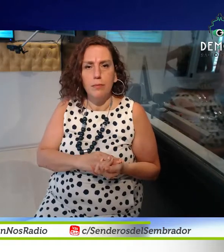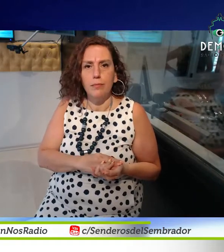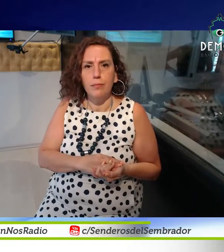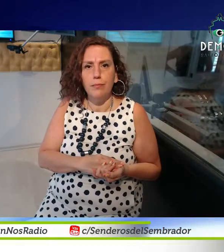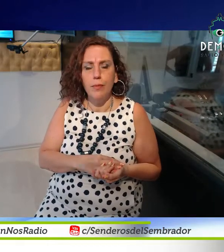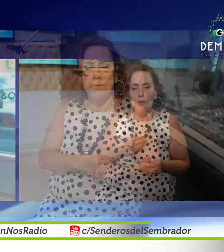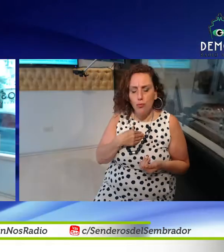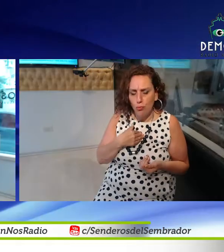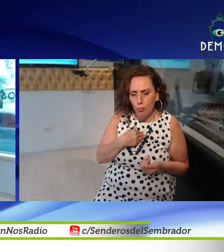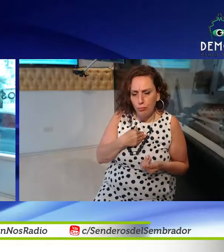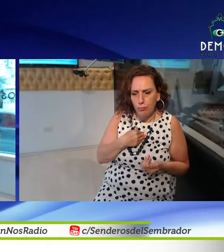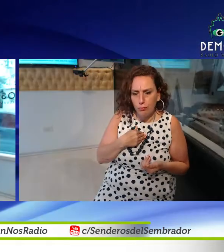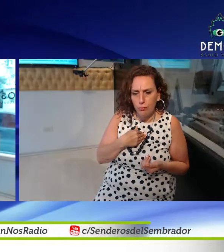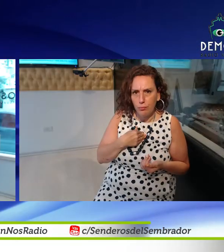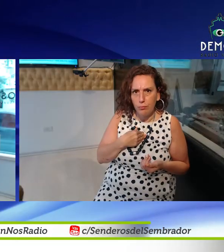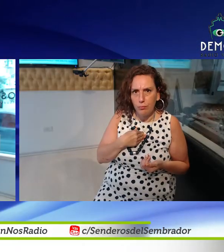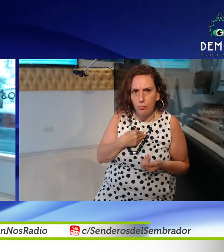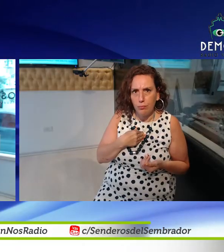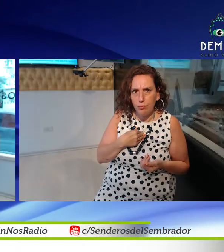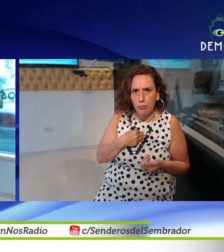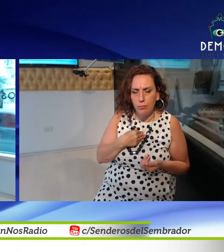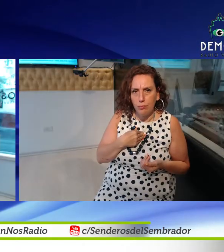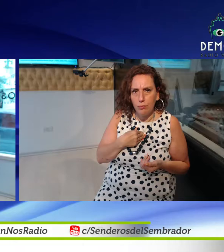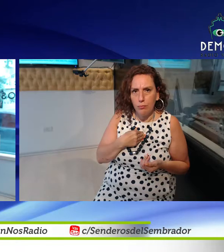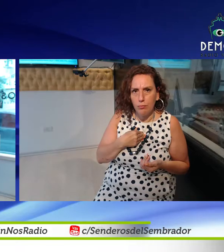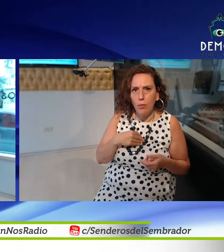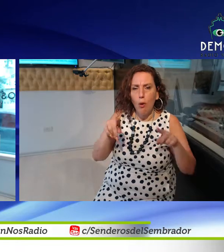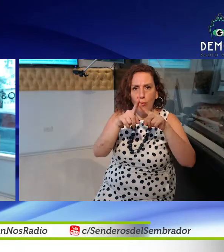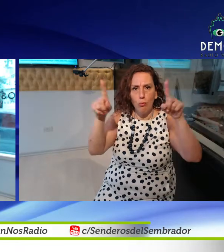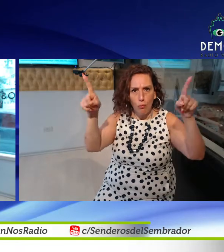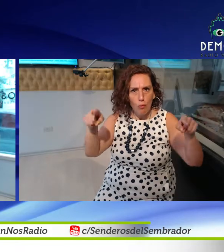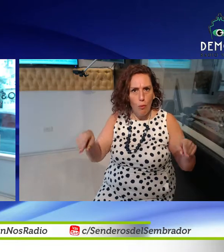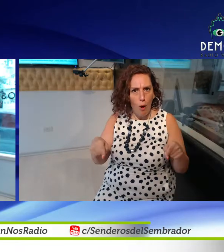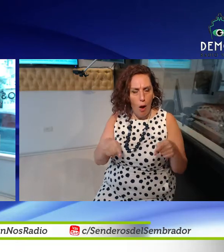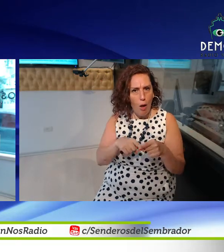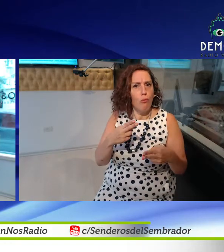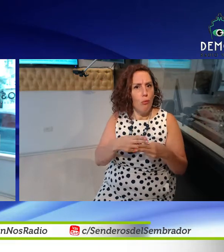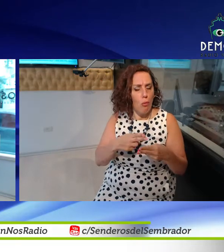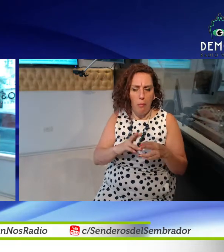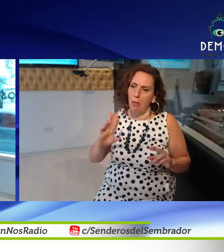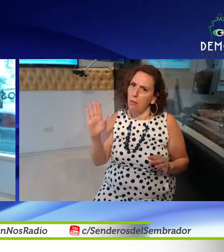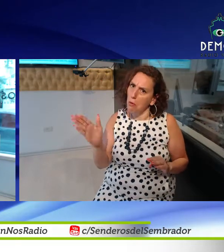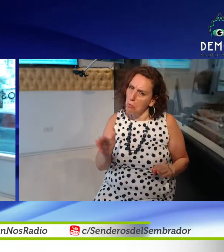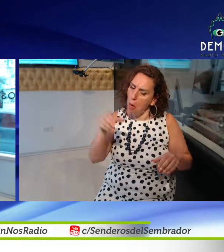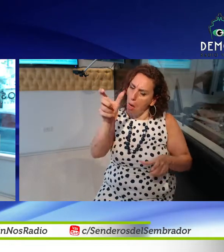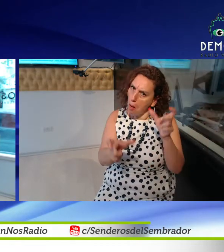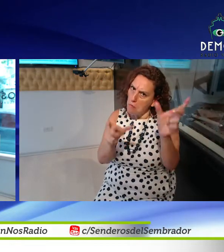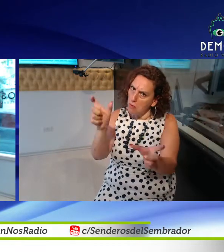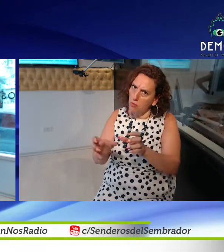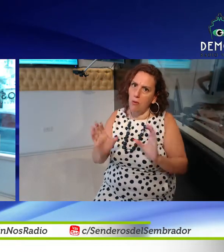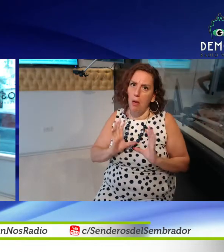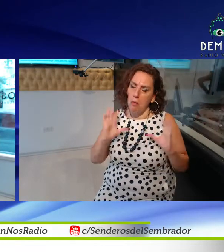voy a hacer unos cuadros. Con los nombres de todos los grupos. Nosotros. Y poner quién vino, quién no vino.